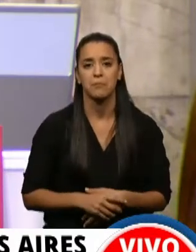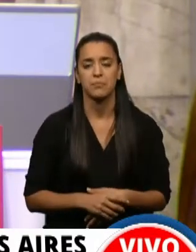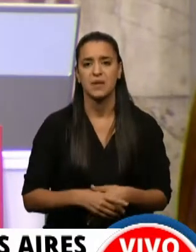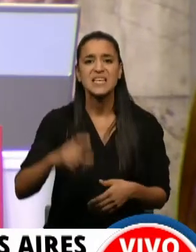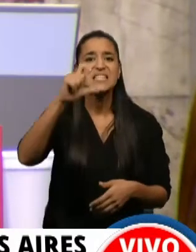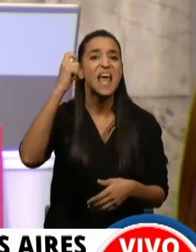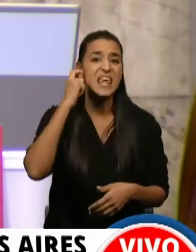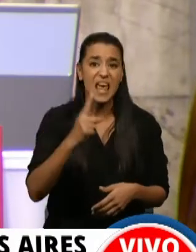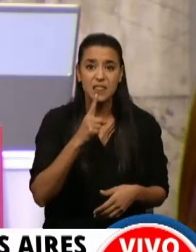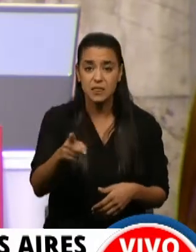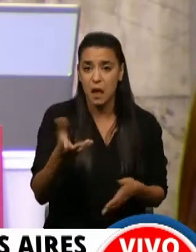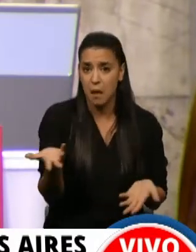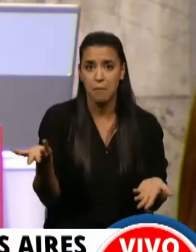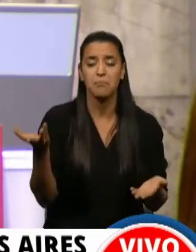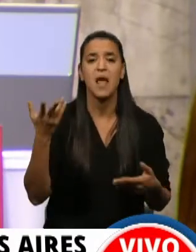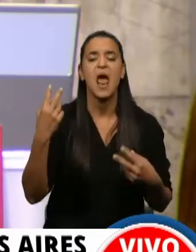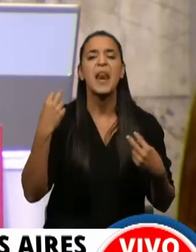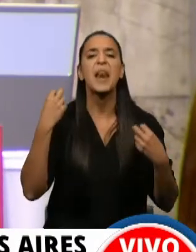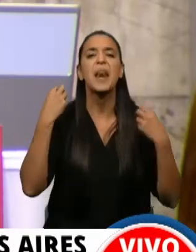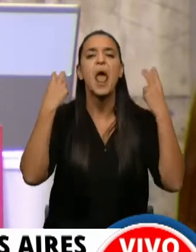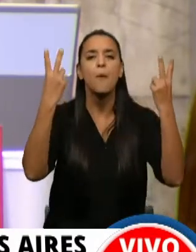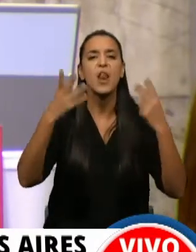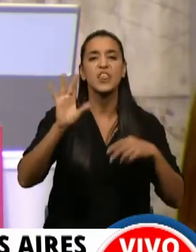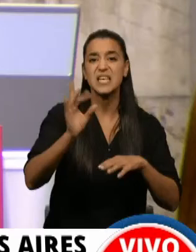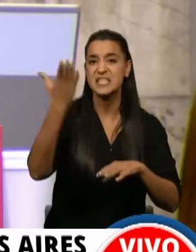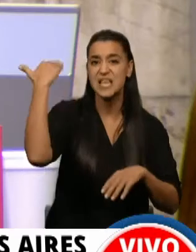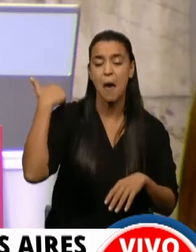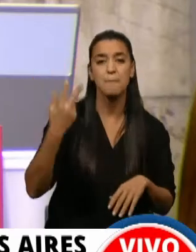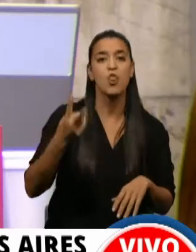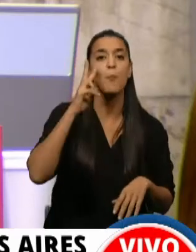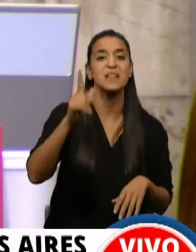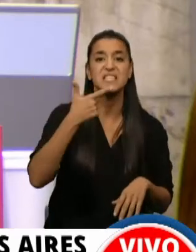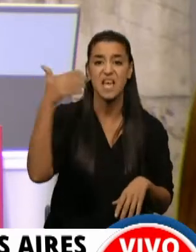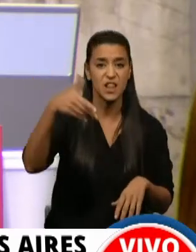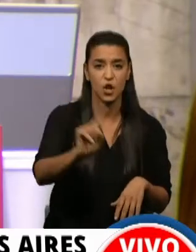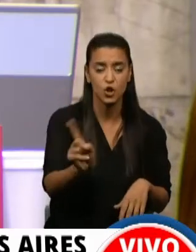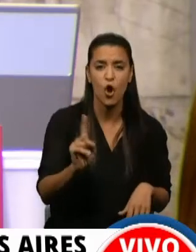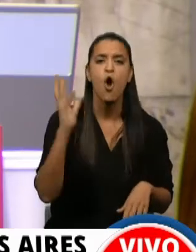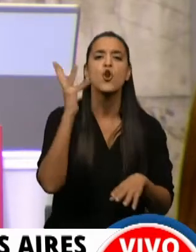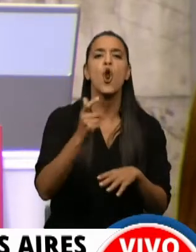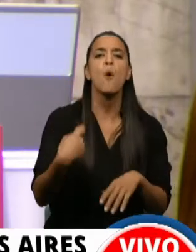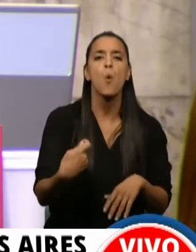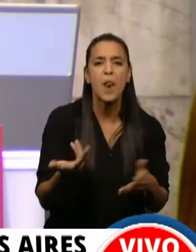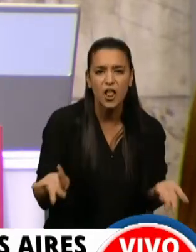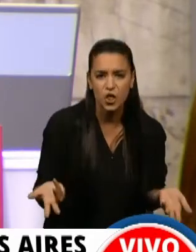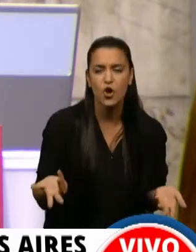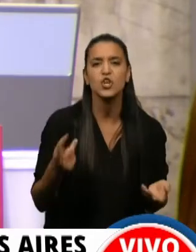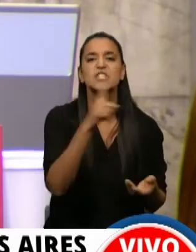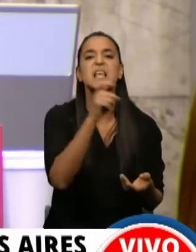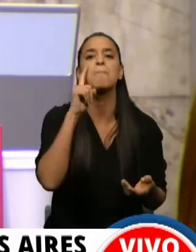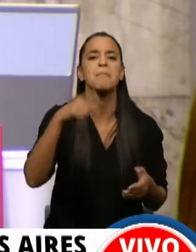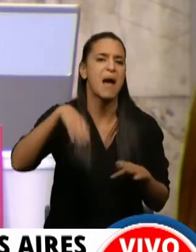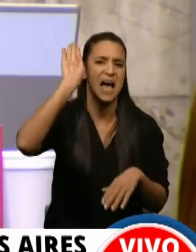Una CGT que estuvo ausente en la rebelión de diciembre de 2017 contra el robo jubilatorio. Hubo más de